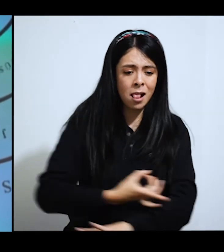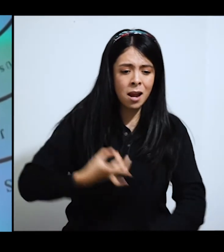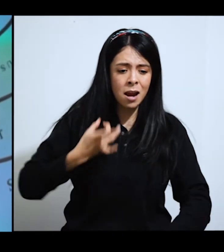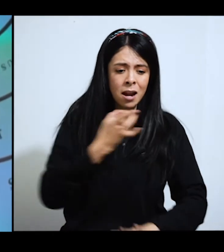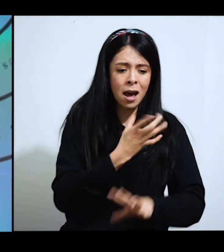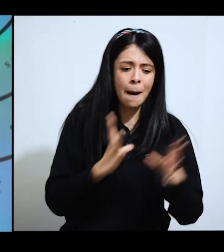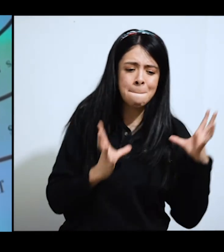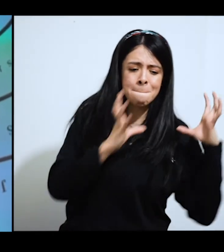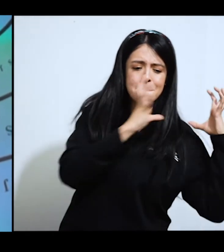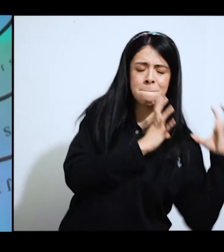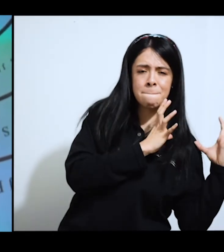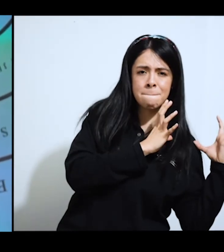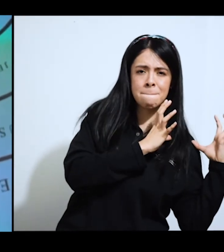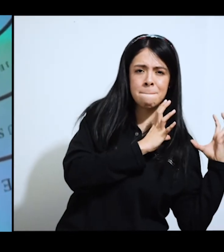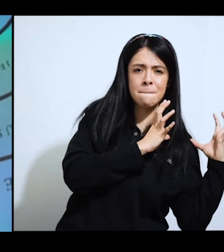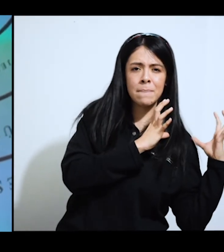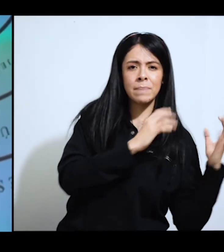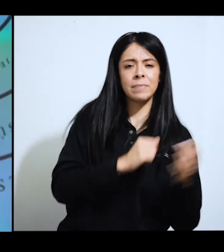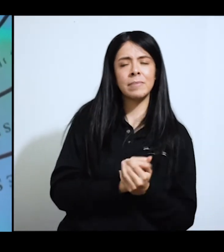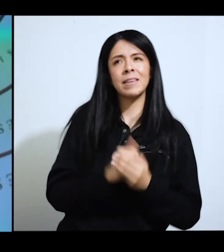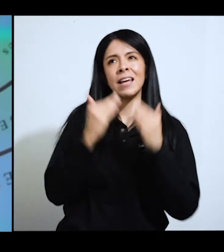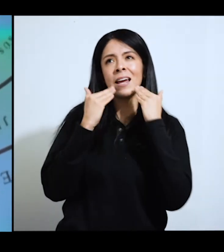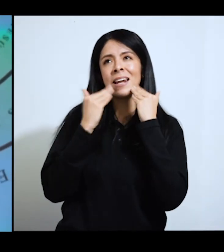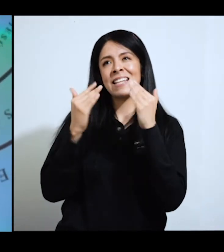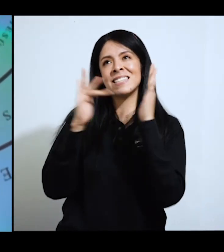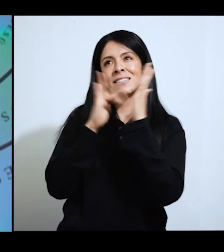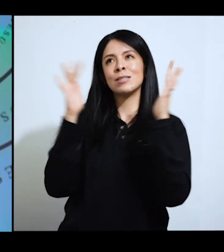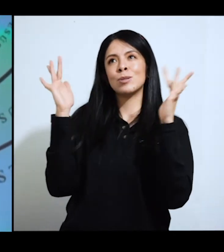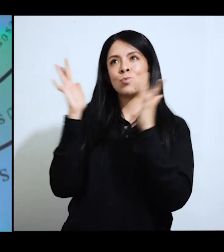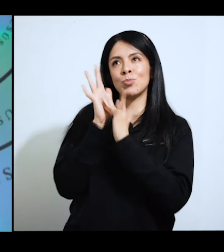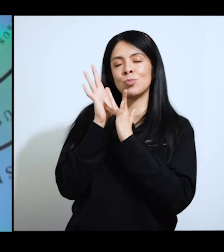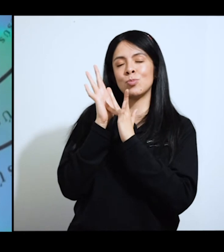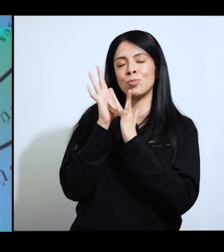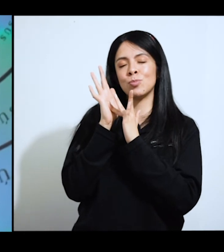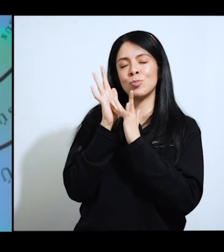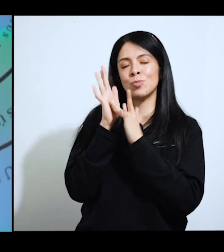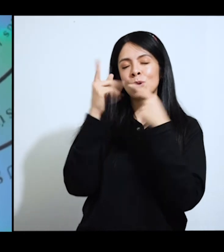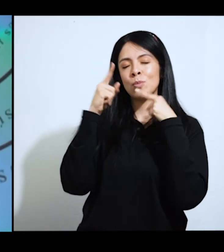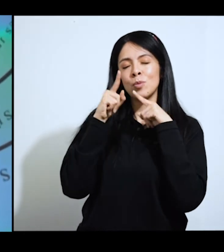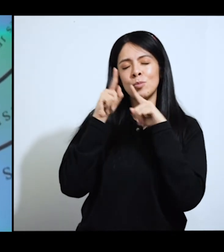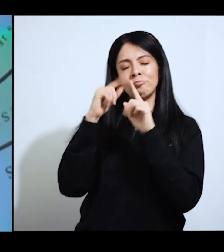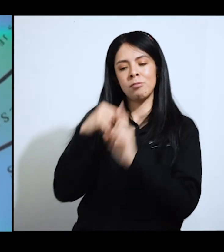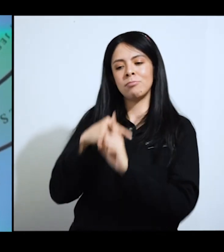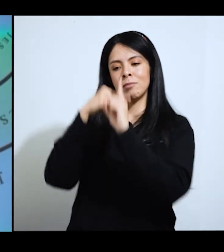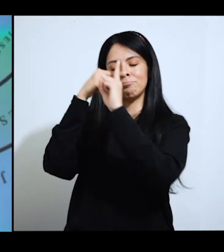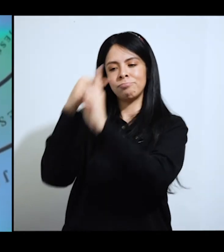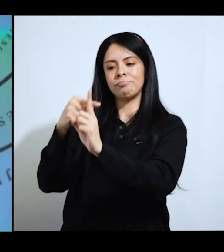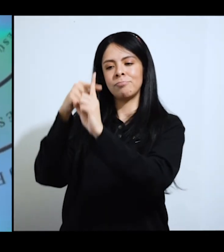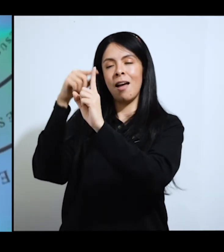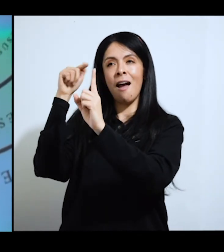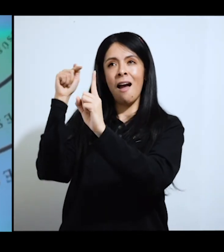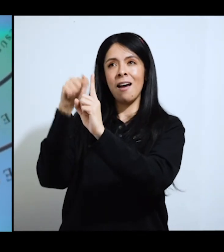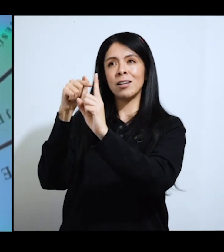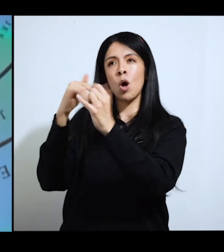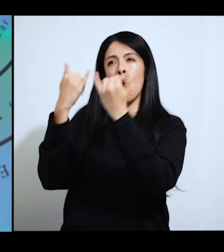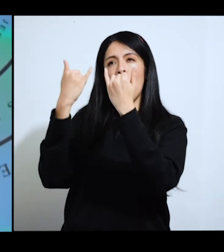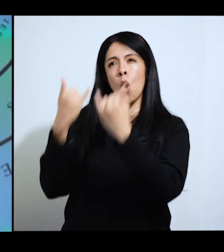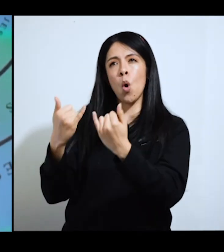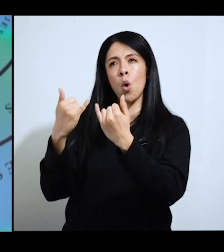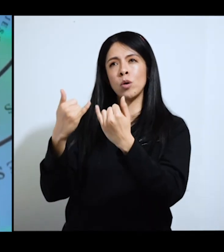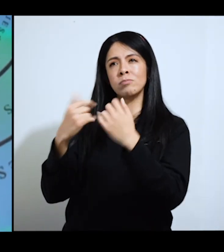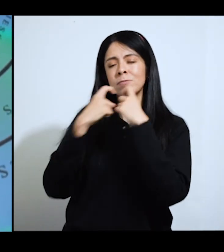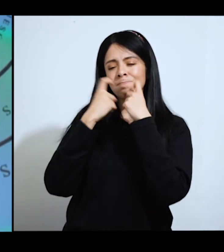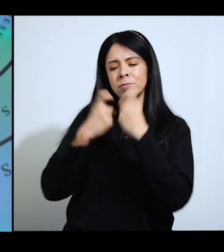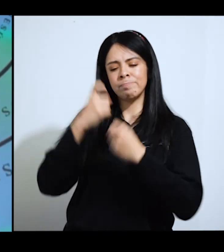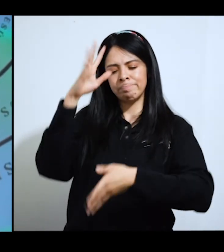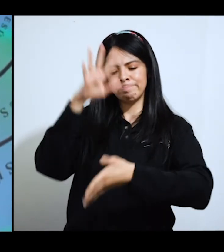Te doy gracias, Jesús, porque por tu obra en la cruz hoy soy perdonado y recibo